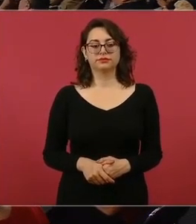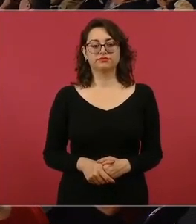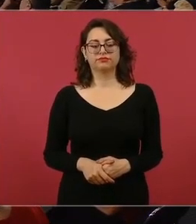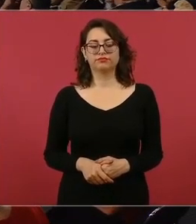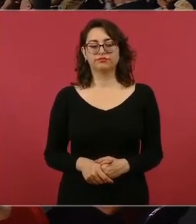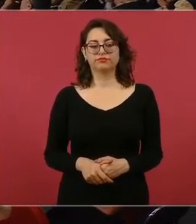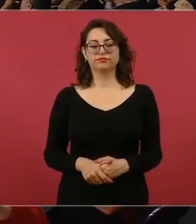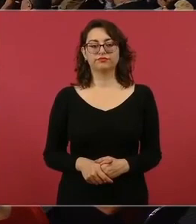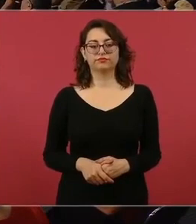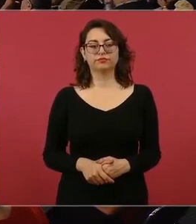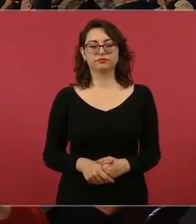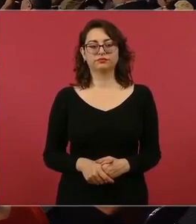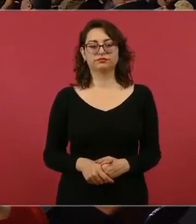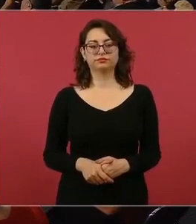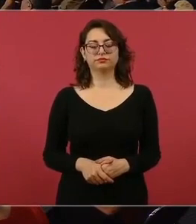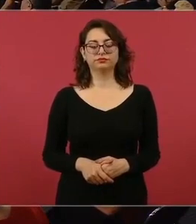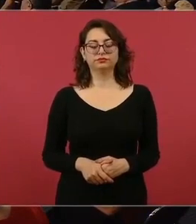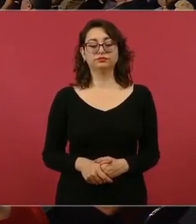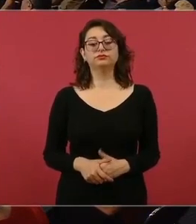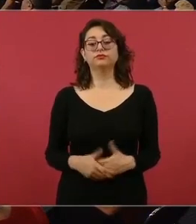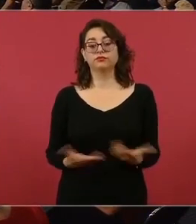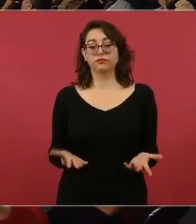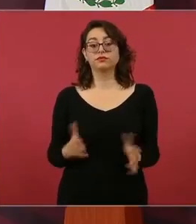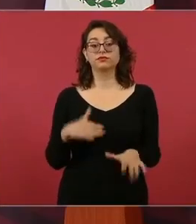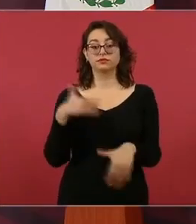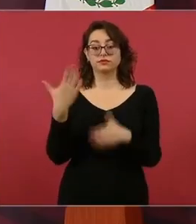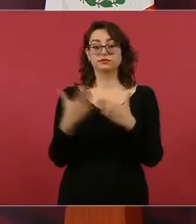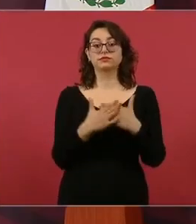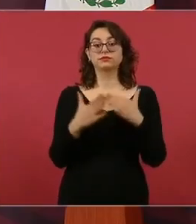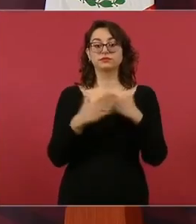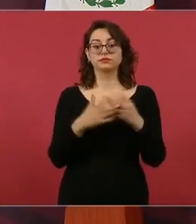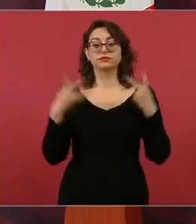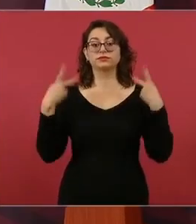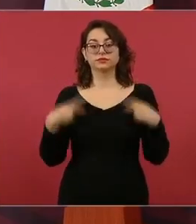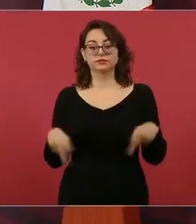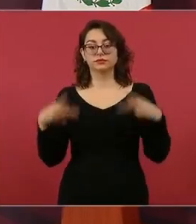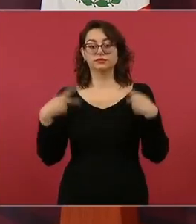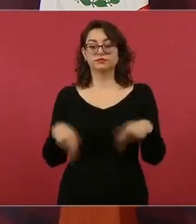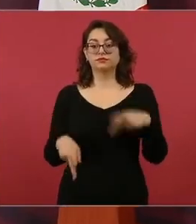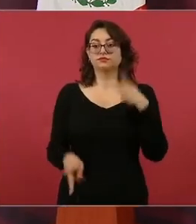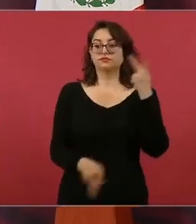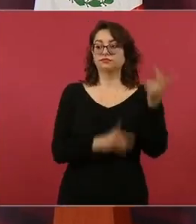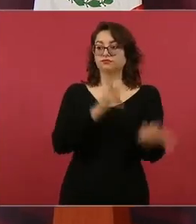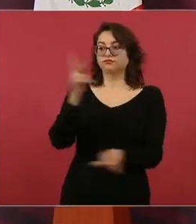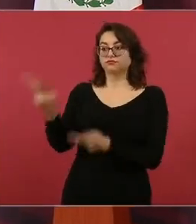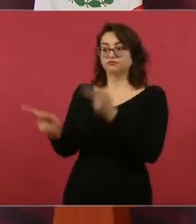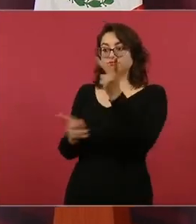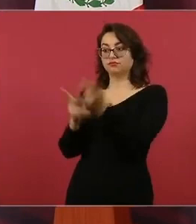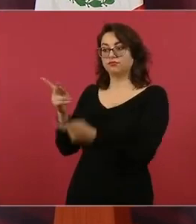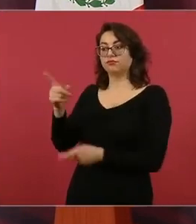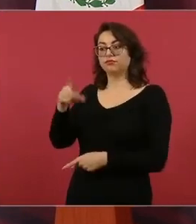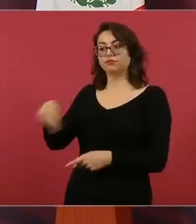de la encuesta ingreso-gasto, porque esto es crecimiento.